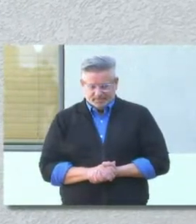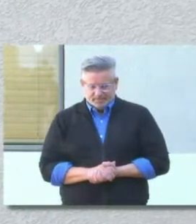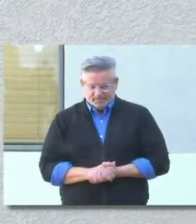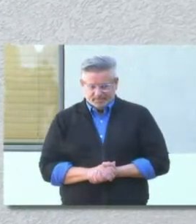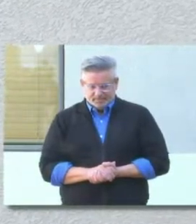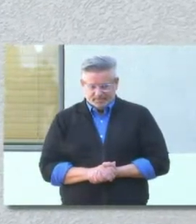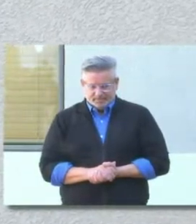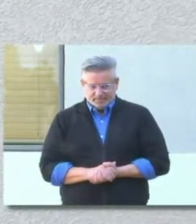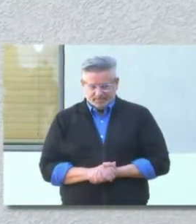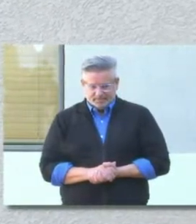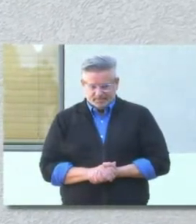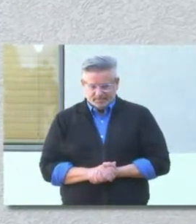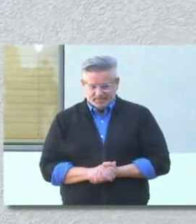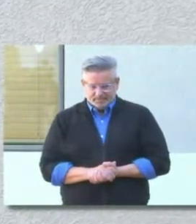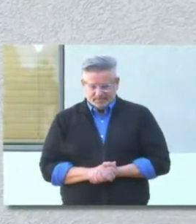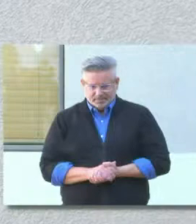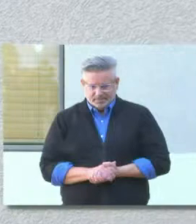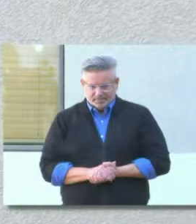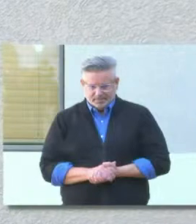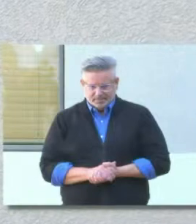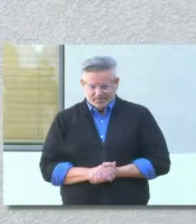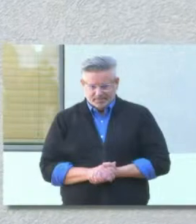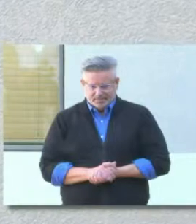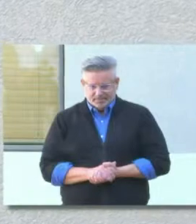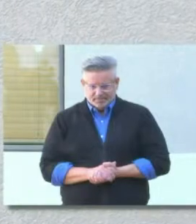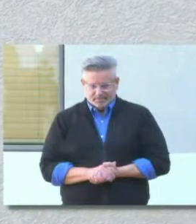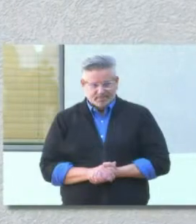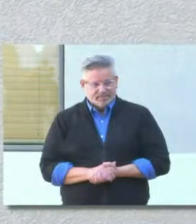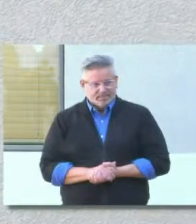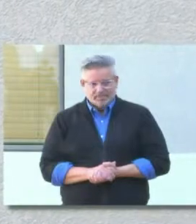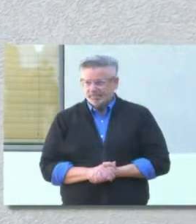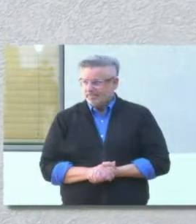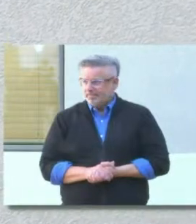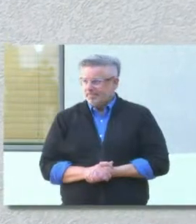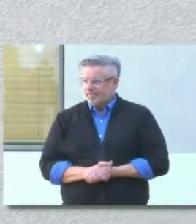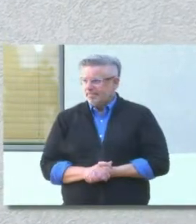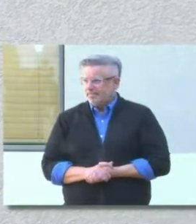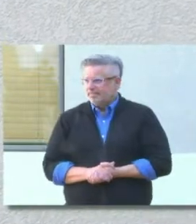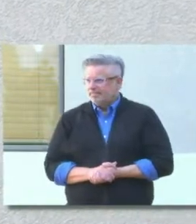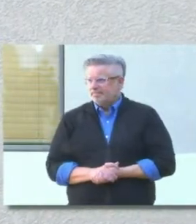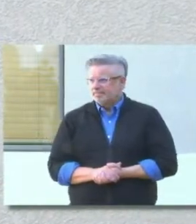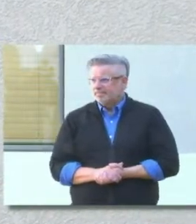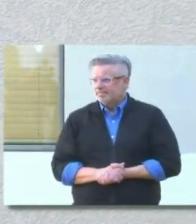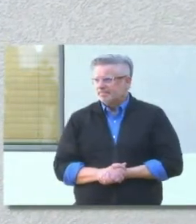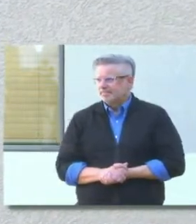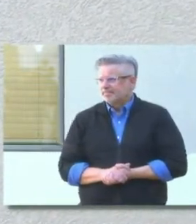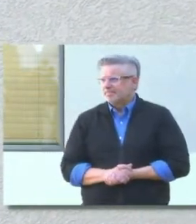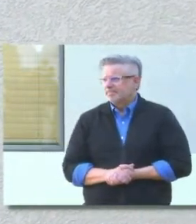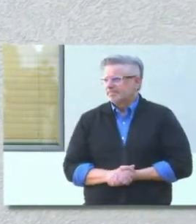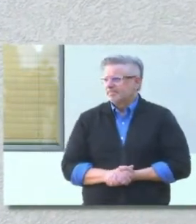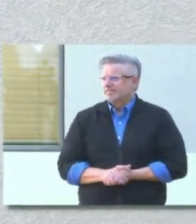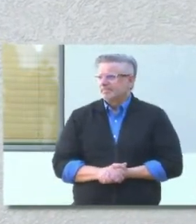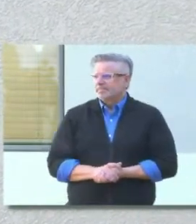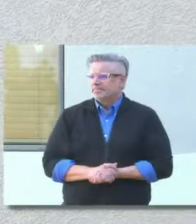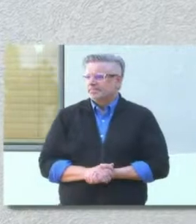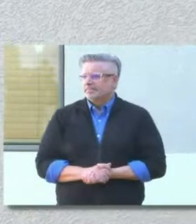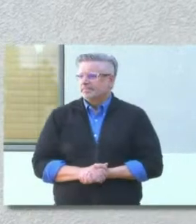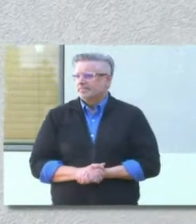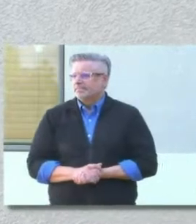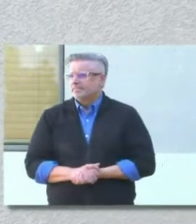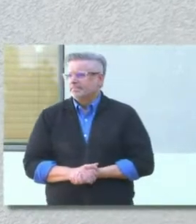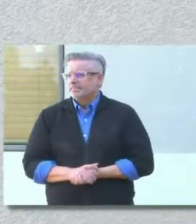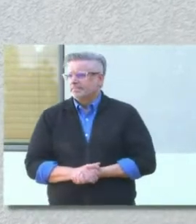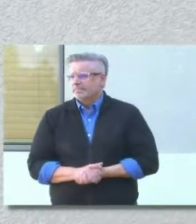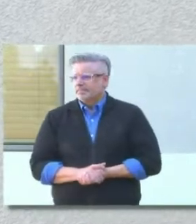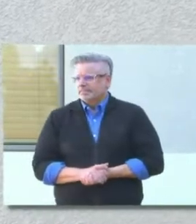en algunos casos mandatos a los empleadores que ofrezcan ese tiempo para sus trabajadores que se vacunen para